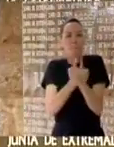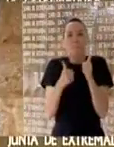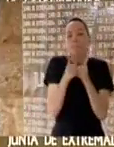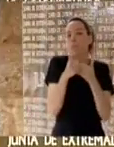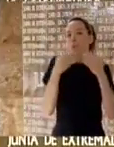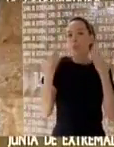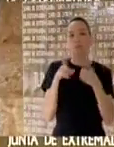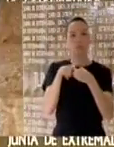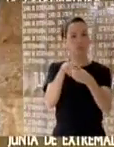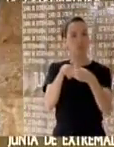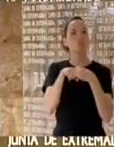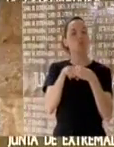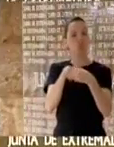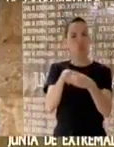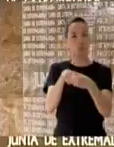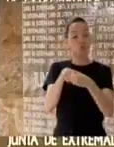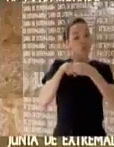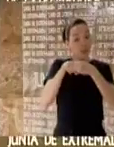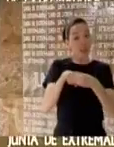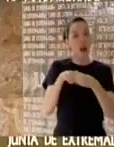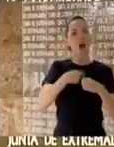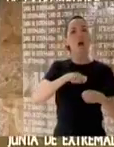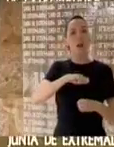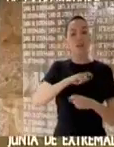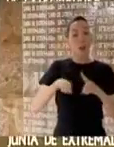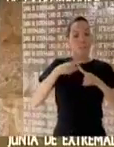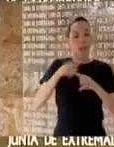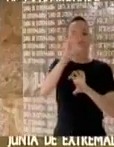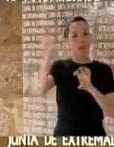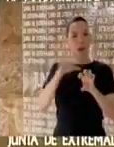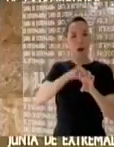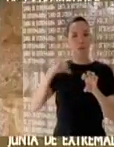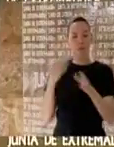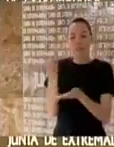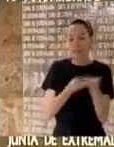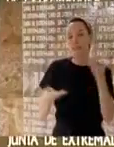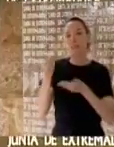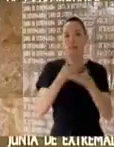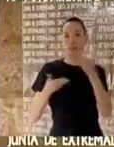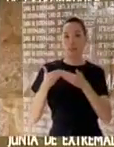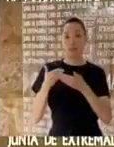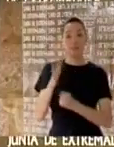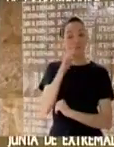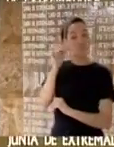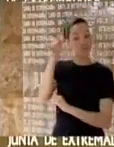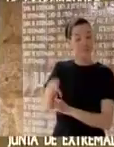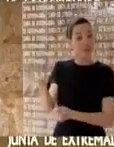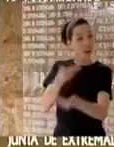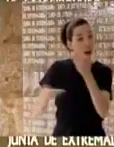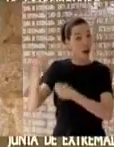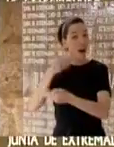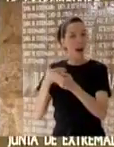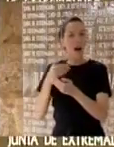entre españoles y la solidaridad entre territorios. Y precisamente esa solidaridad entre territorios es la que cuestiona el